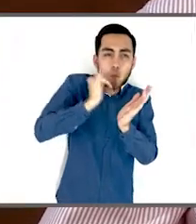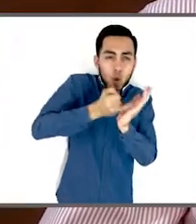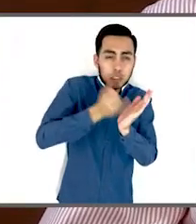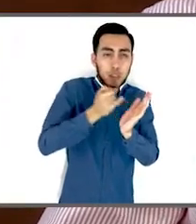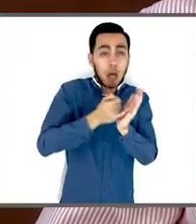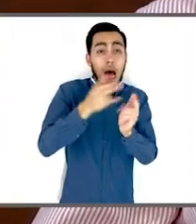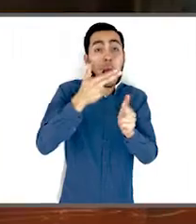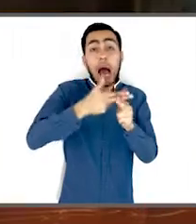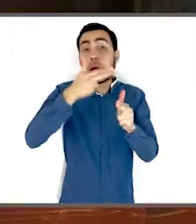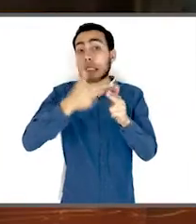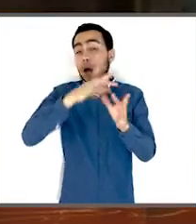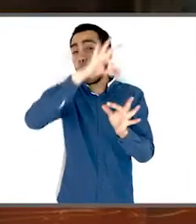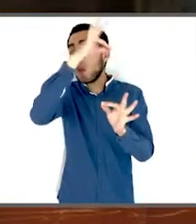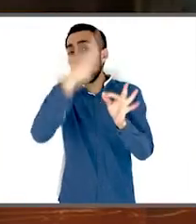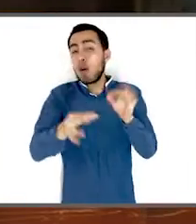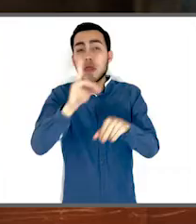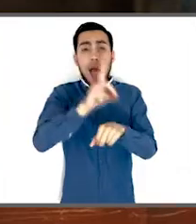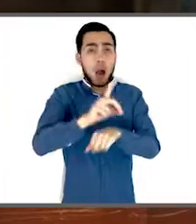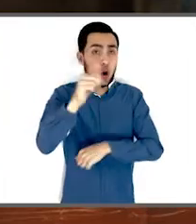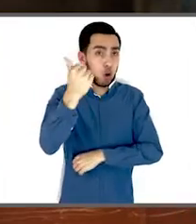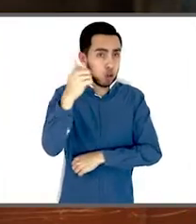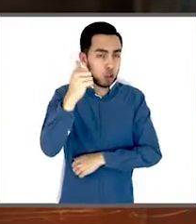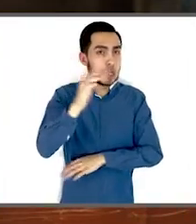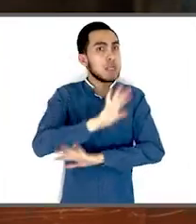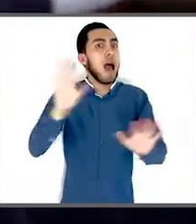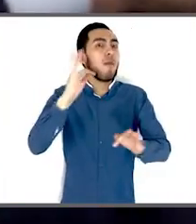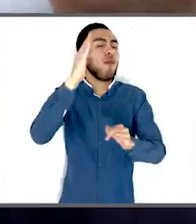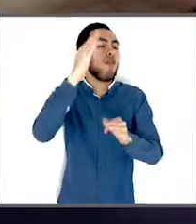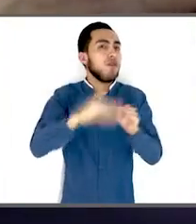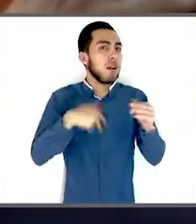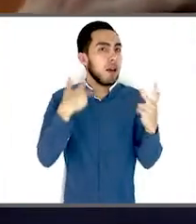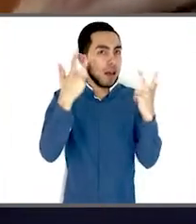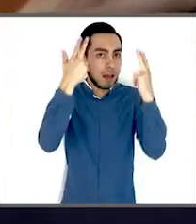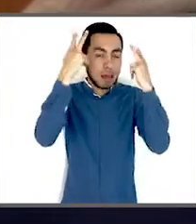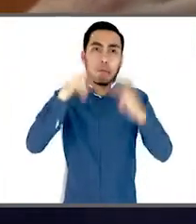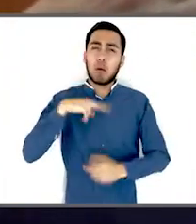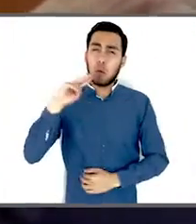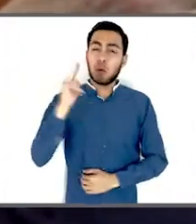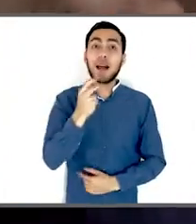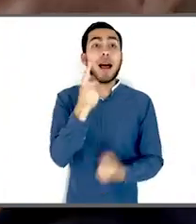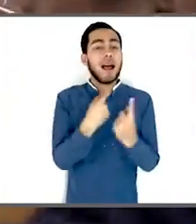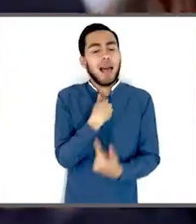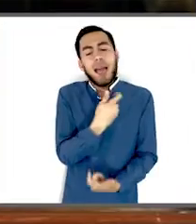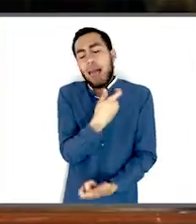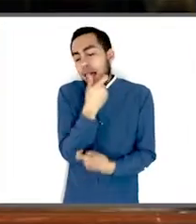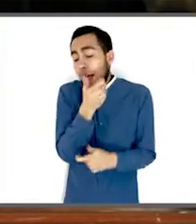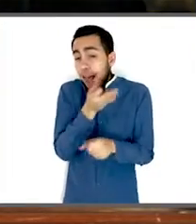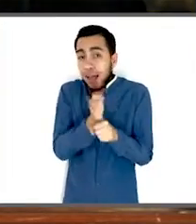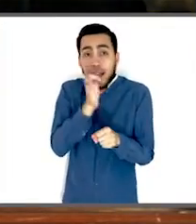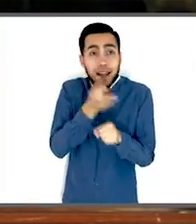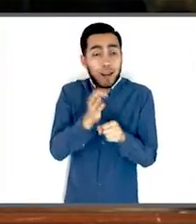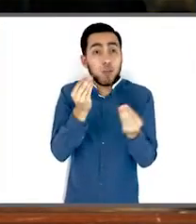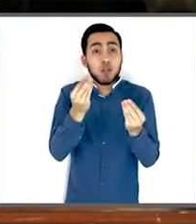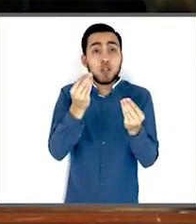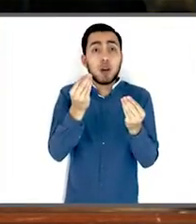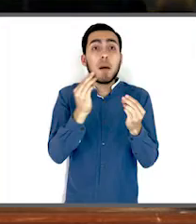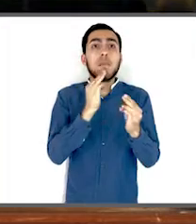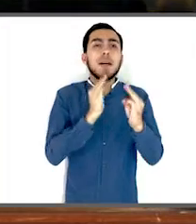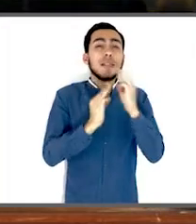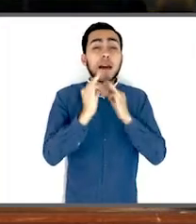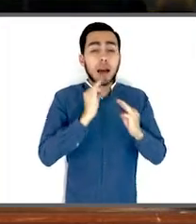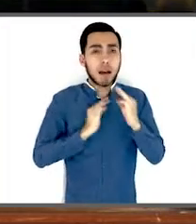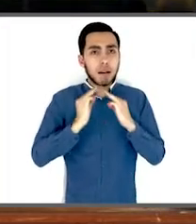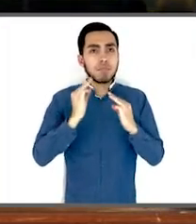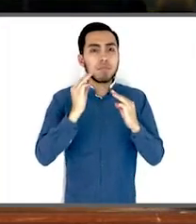contribuciones municipales hasta el último día de agosto. Ya me voy a poder cortar el pelo porque sí me urge. Y me escriben, ¿eh? Me da mucha risa en